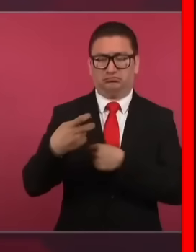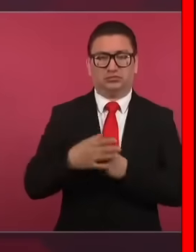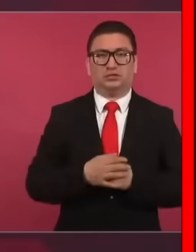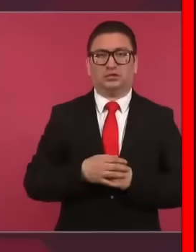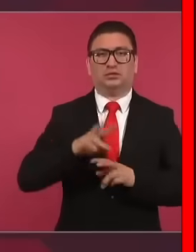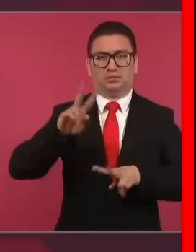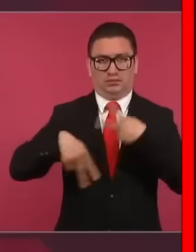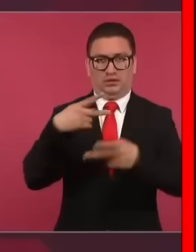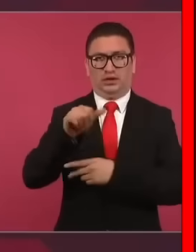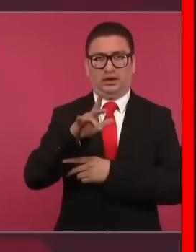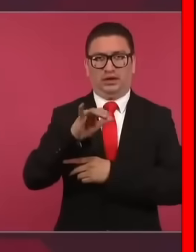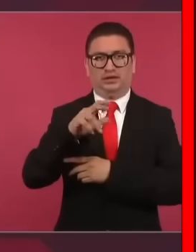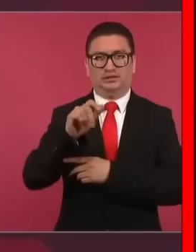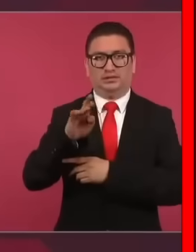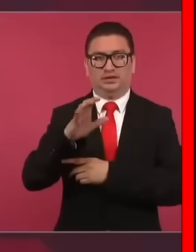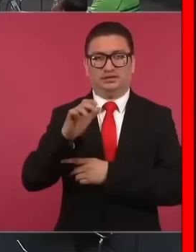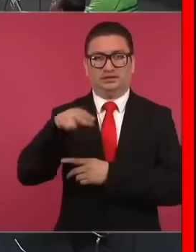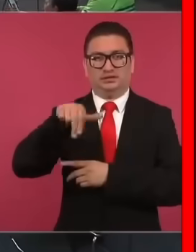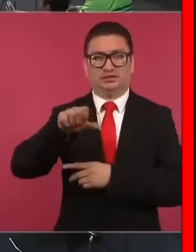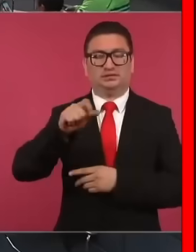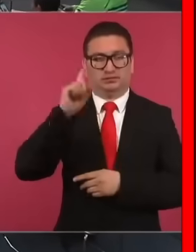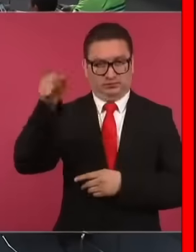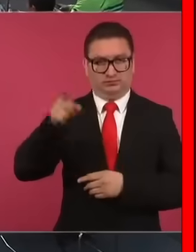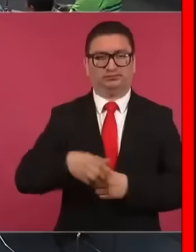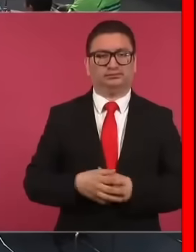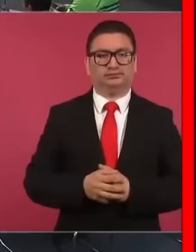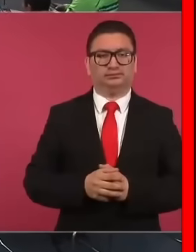Y va a ir Alicia Bárcena.